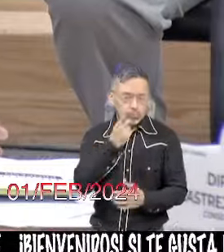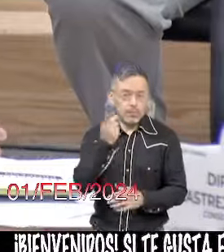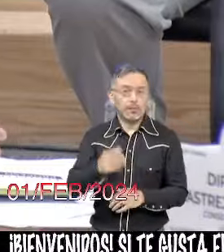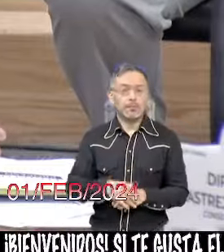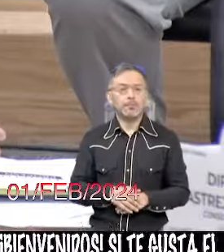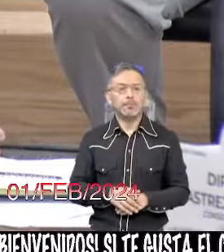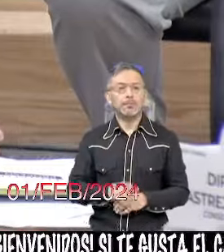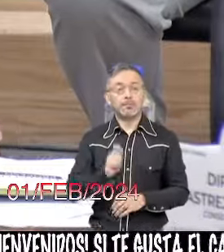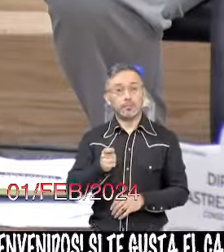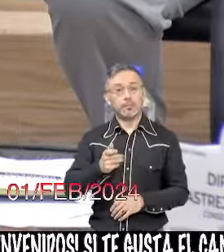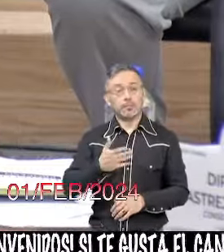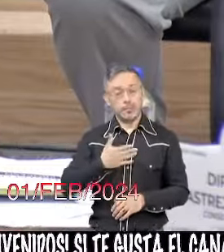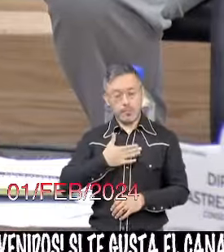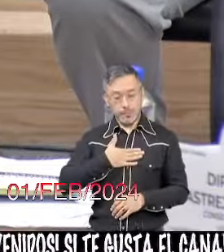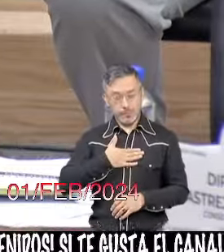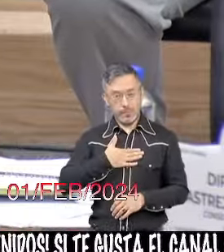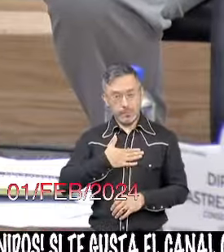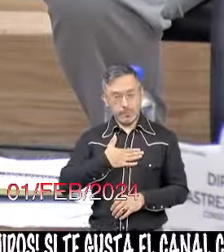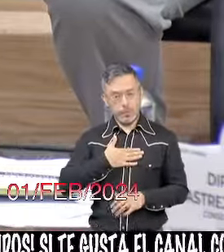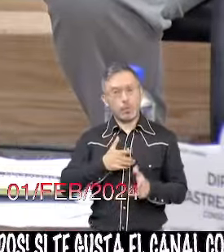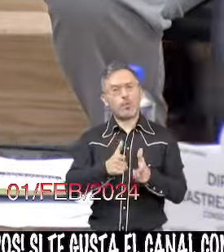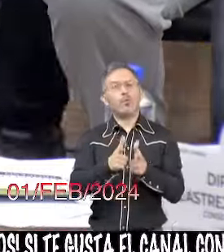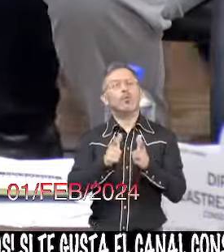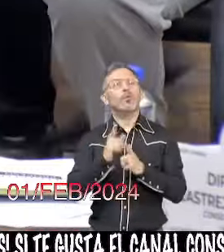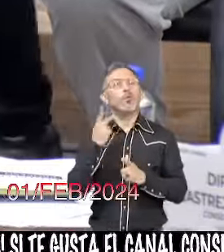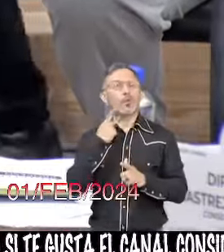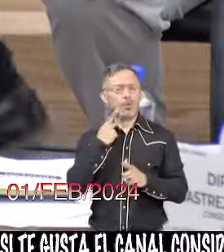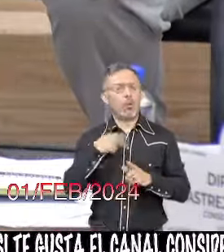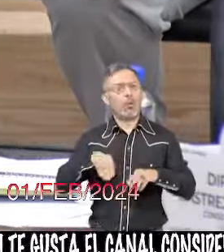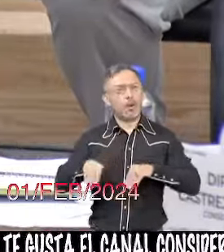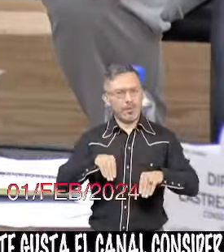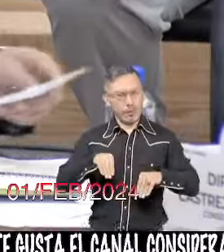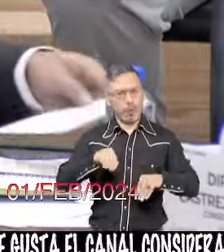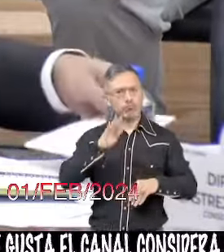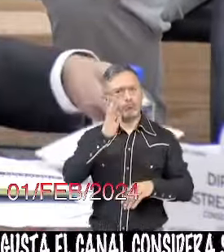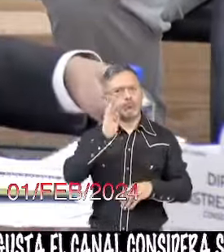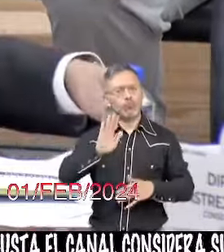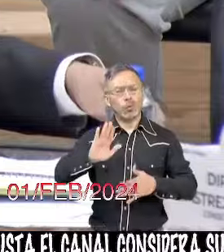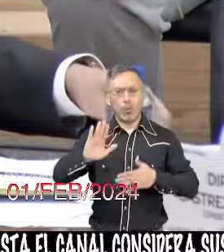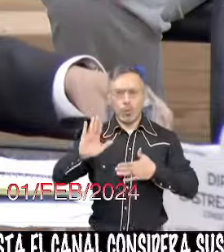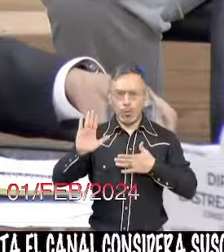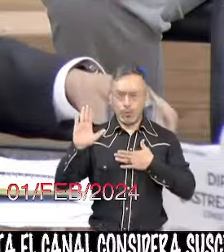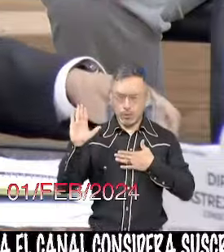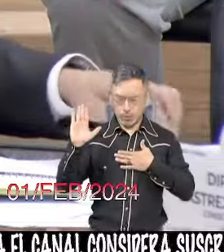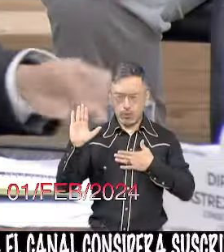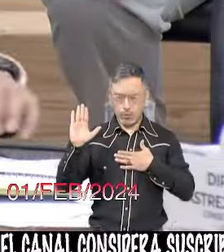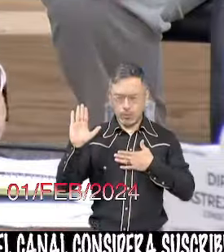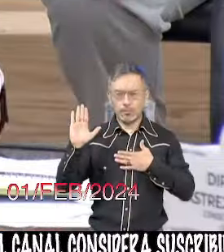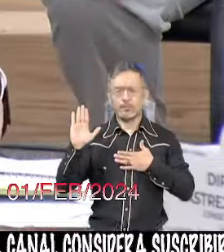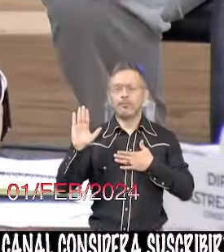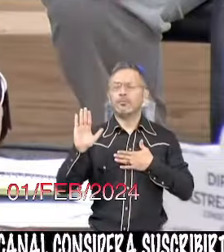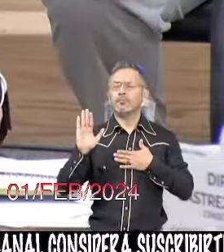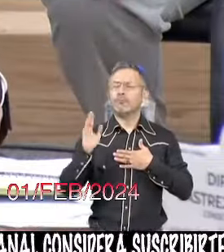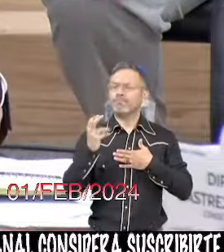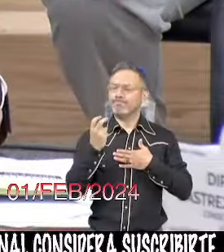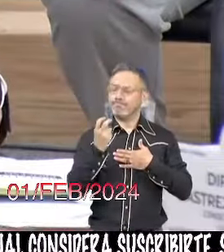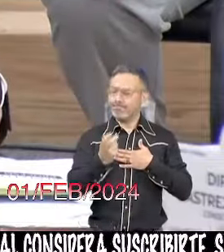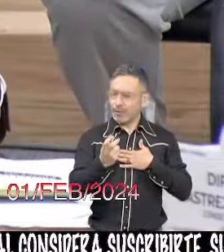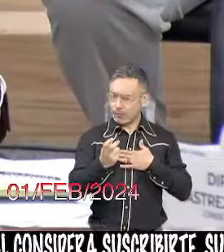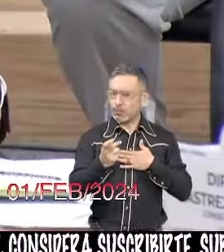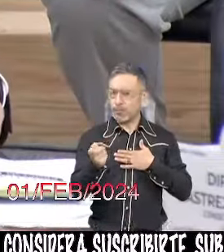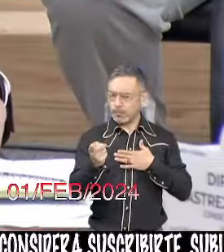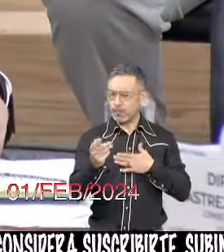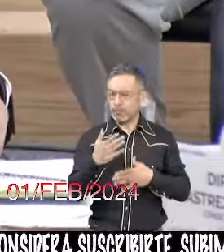un compromiso de nuestro movimiento y ahí está ese compromiso en nuestra